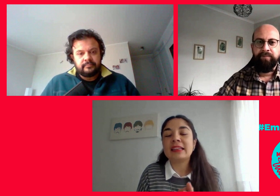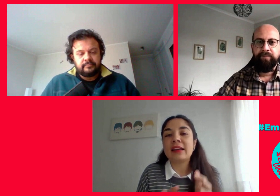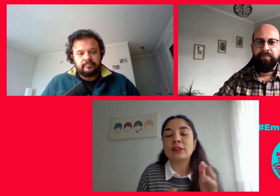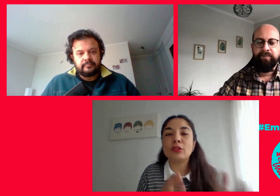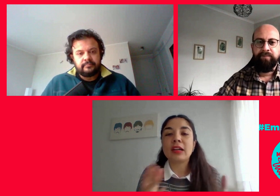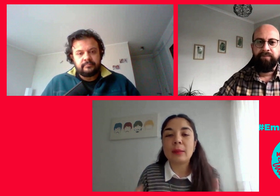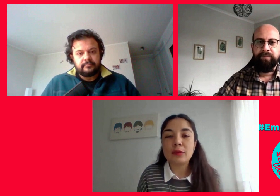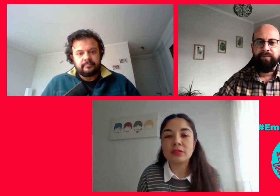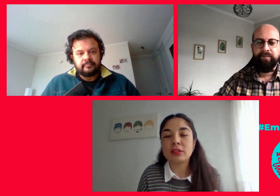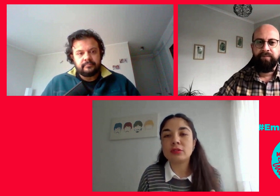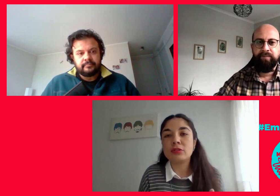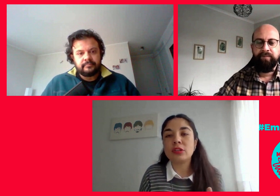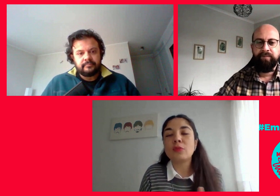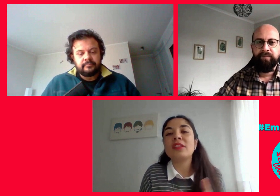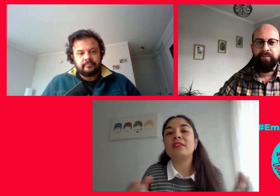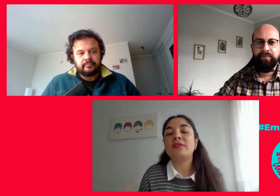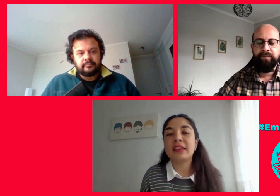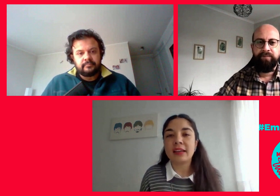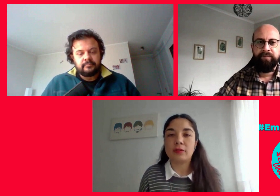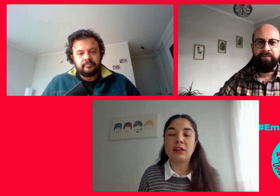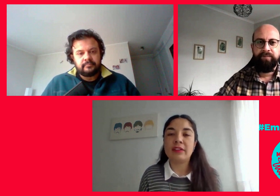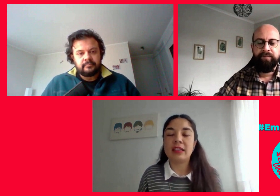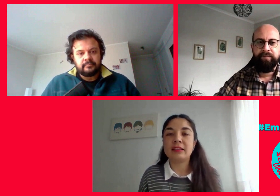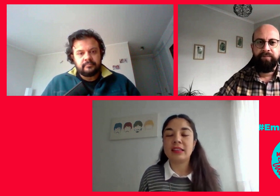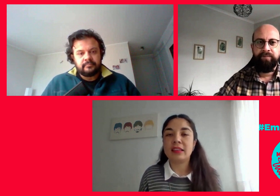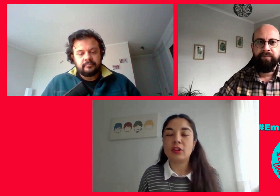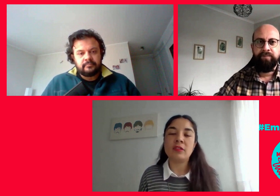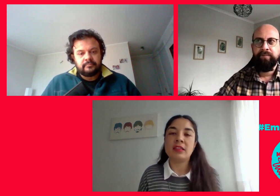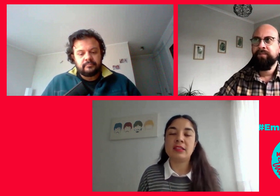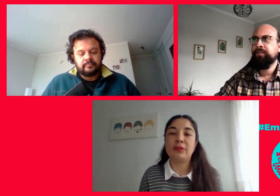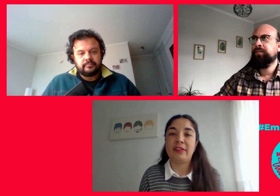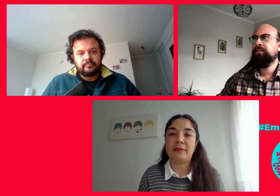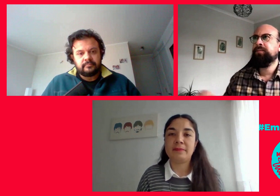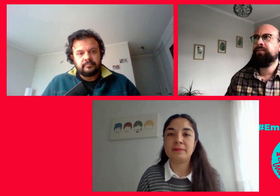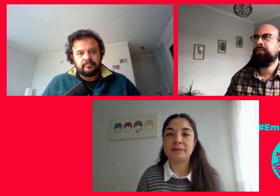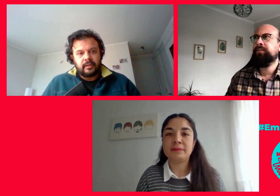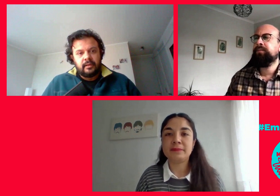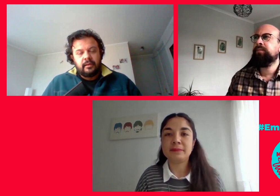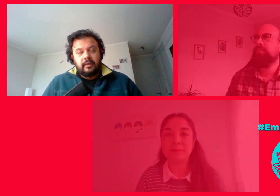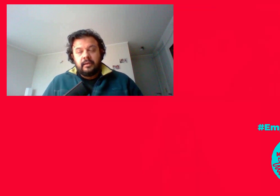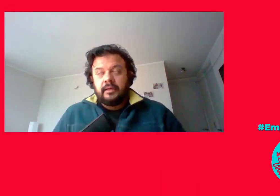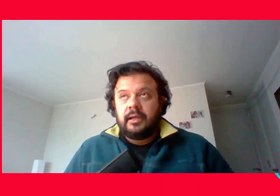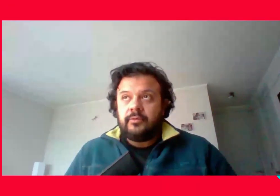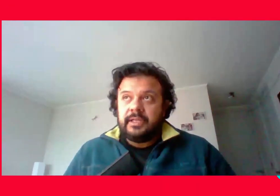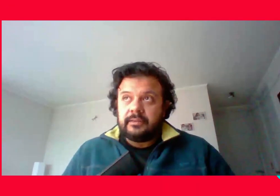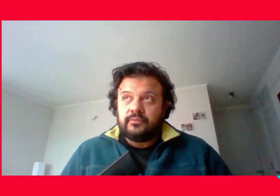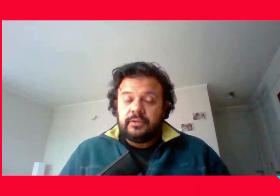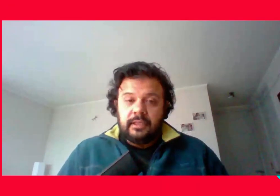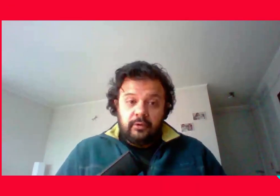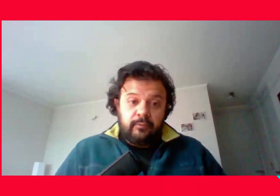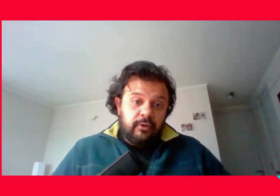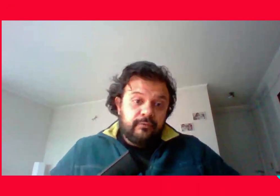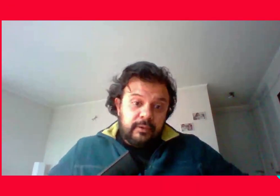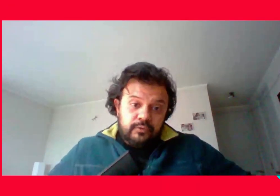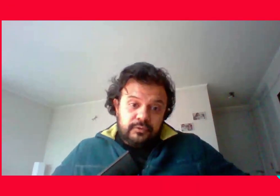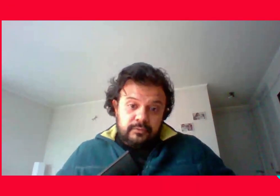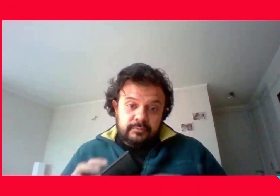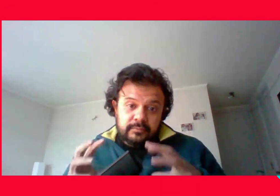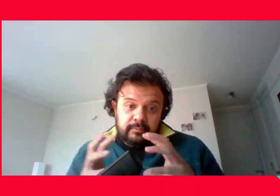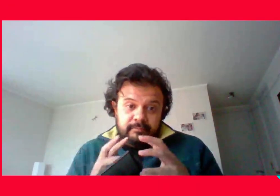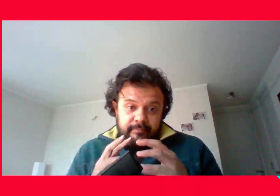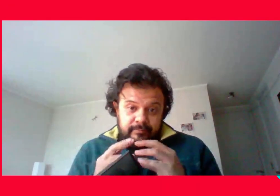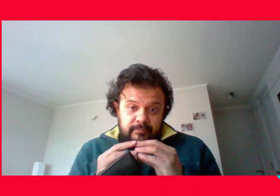pueden generar estos cambios, ¿cierto? ¿Y cómo identificar una variante de COVID-19? Claro, mira, tú tienes, los